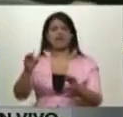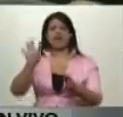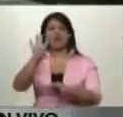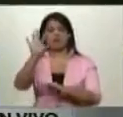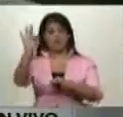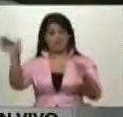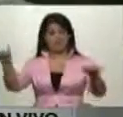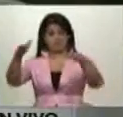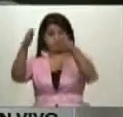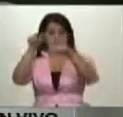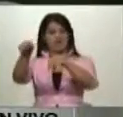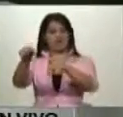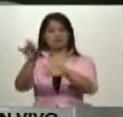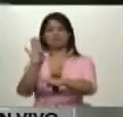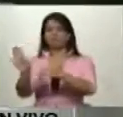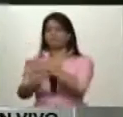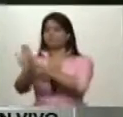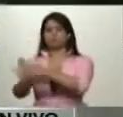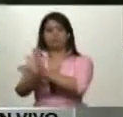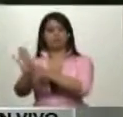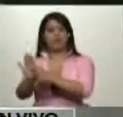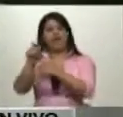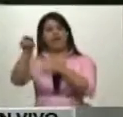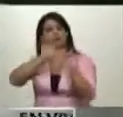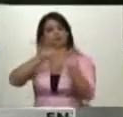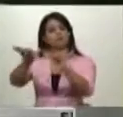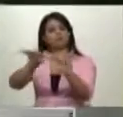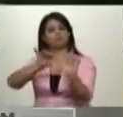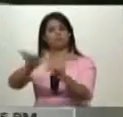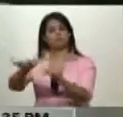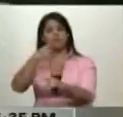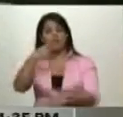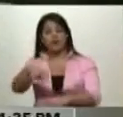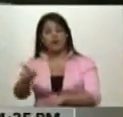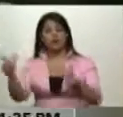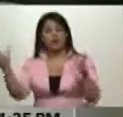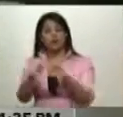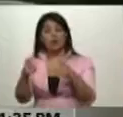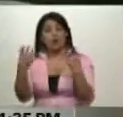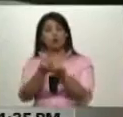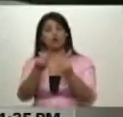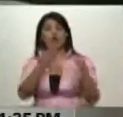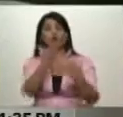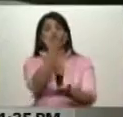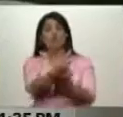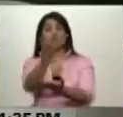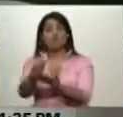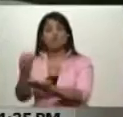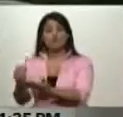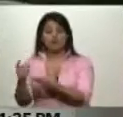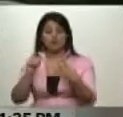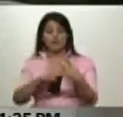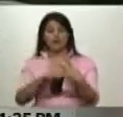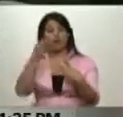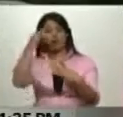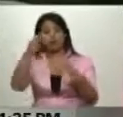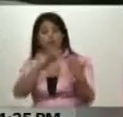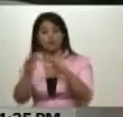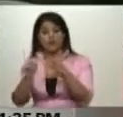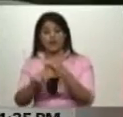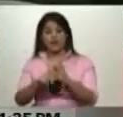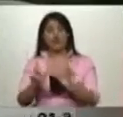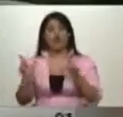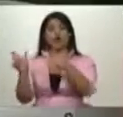será protegido. Y nos reuniremos a la brevedad posible con todas las comunas, el Poder Popular, los